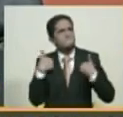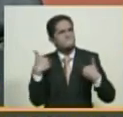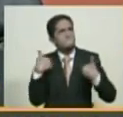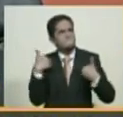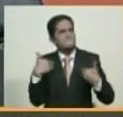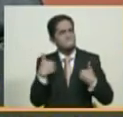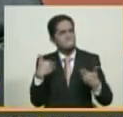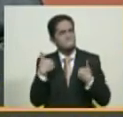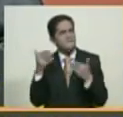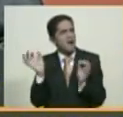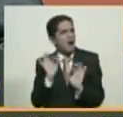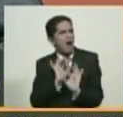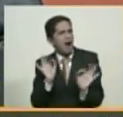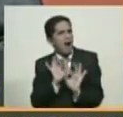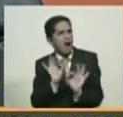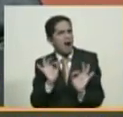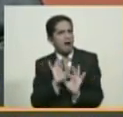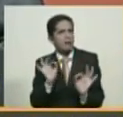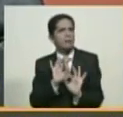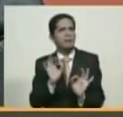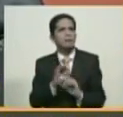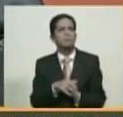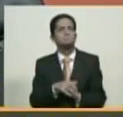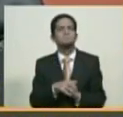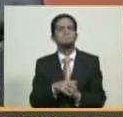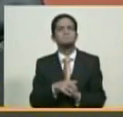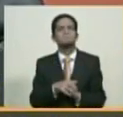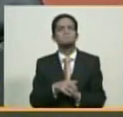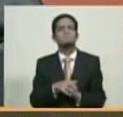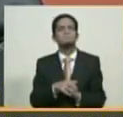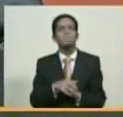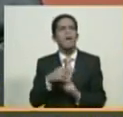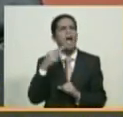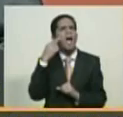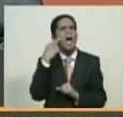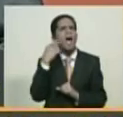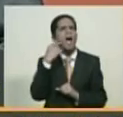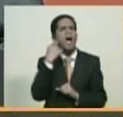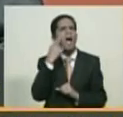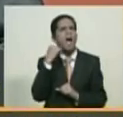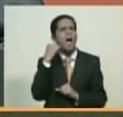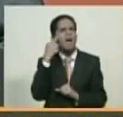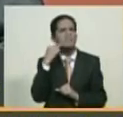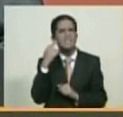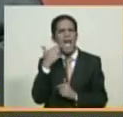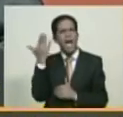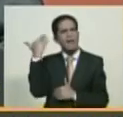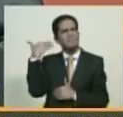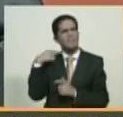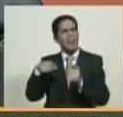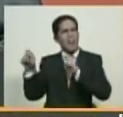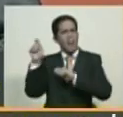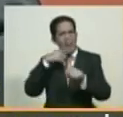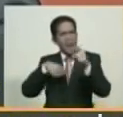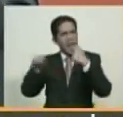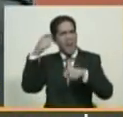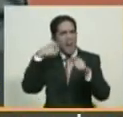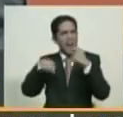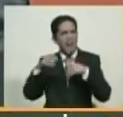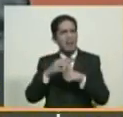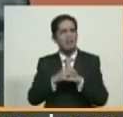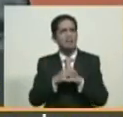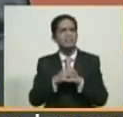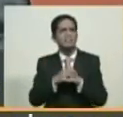70, ni Haití, que ha sido azotado por el terremoto del capitalismo y también